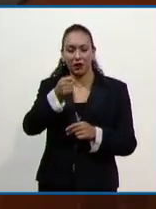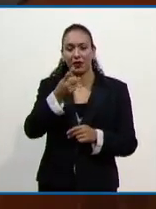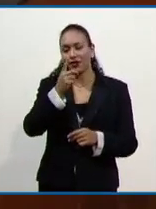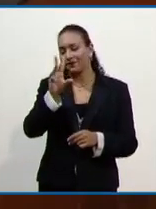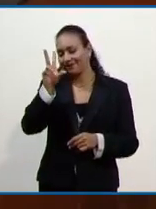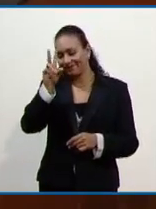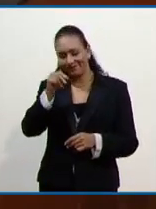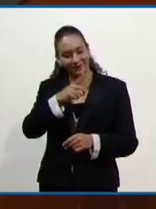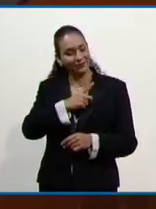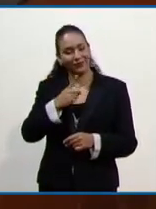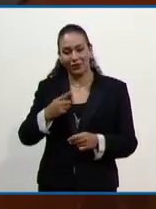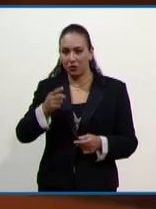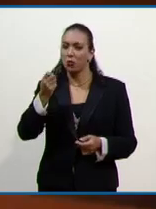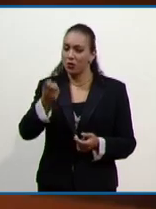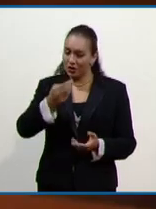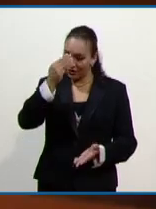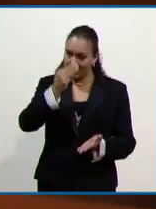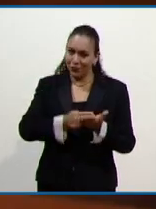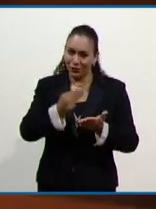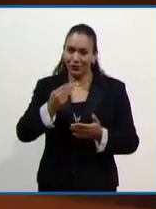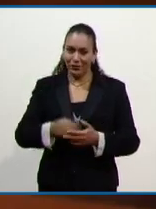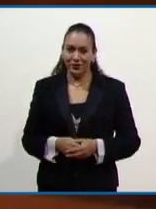una multa y una amonestación.